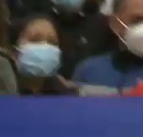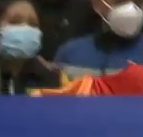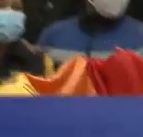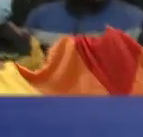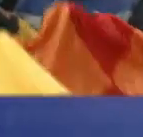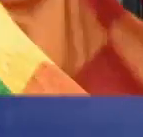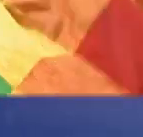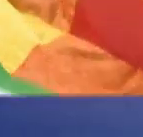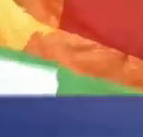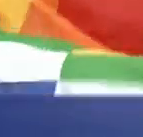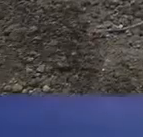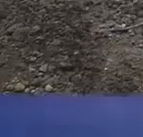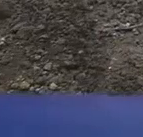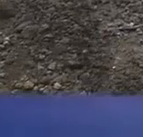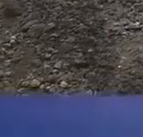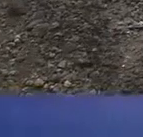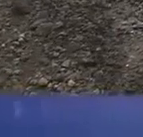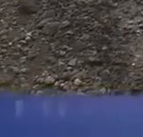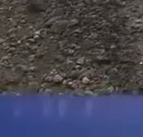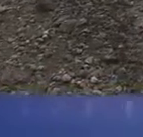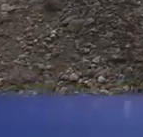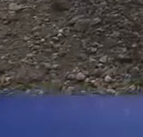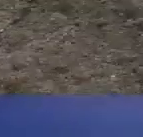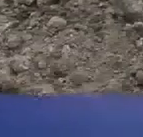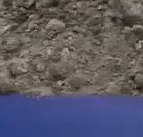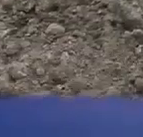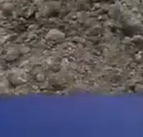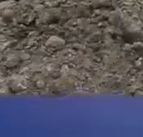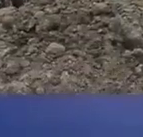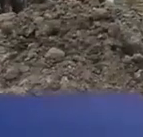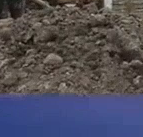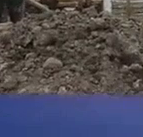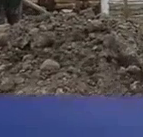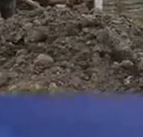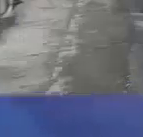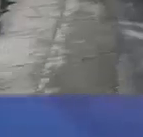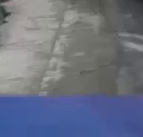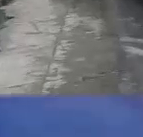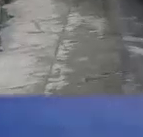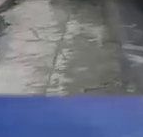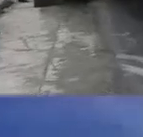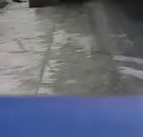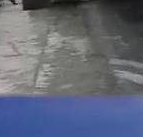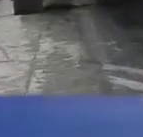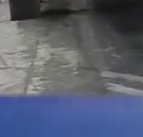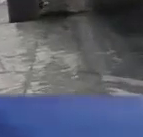simpatizantes bloquearon vías del azuay en señal de protestas